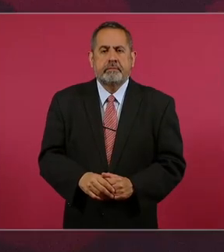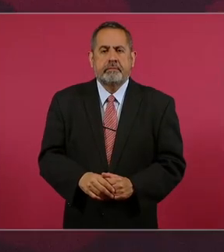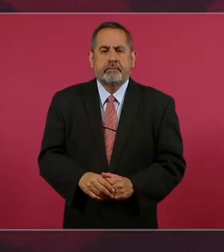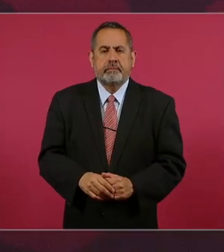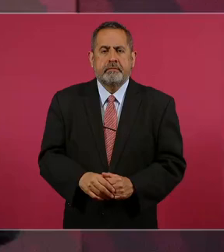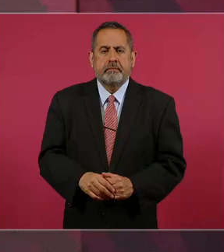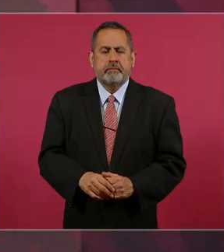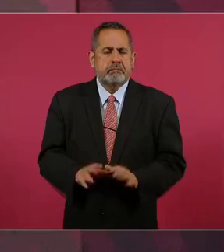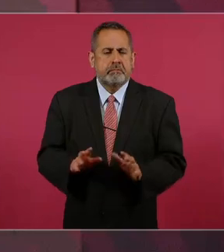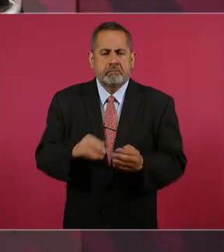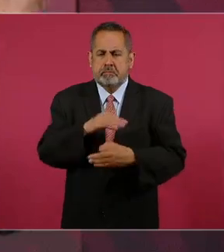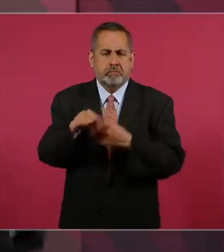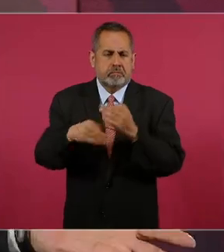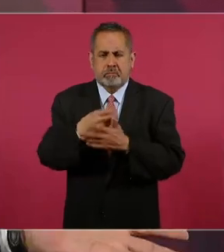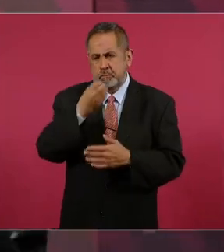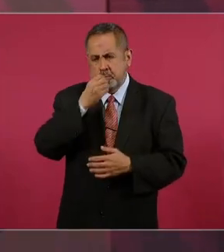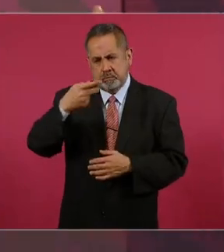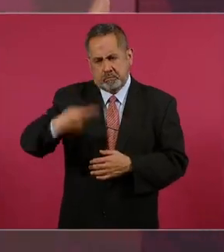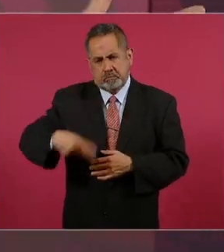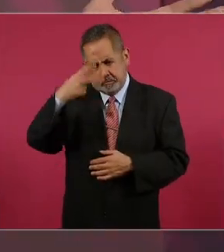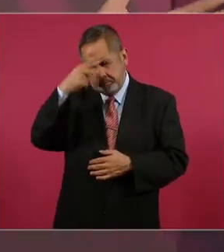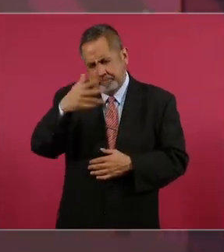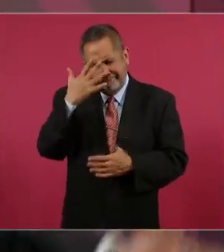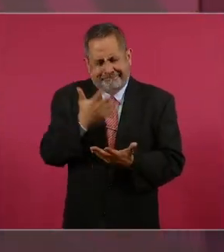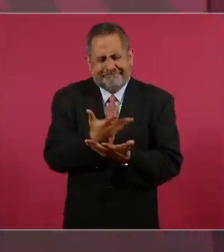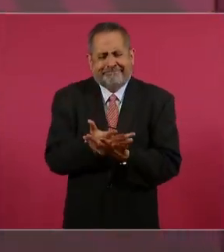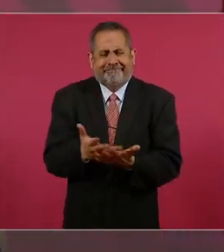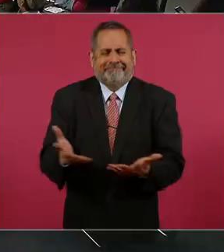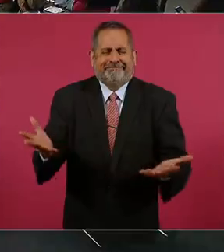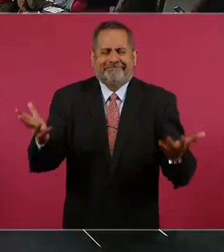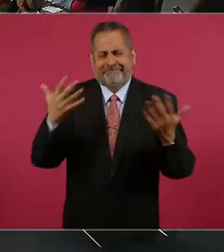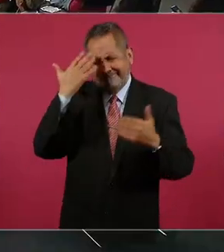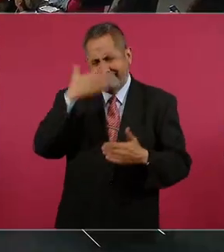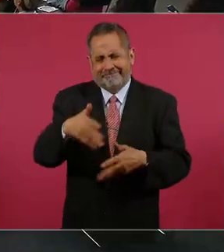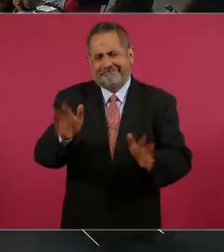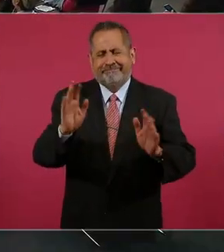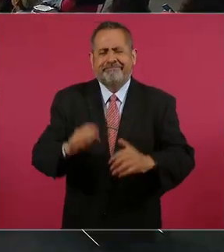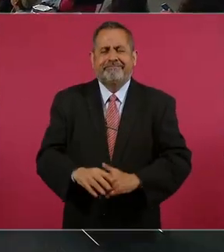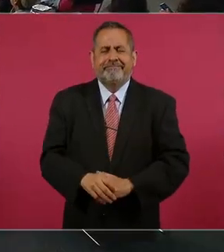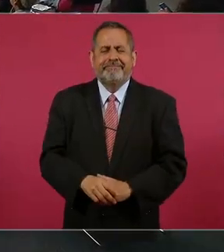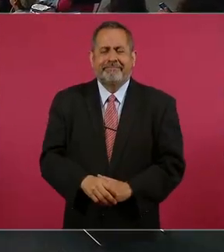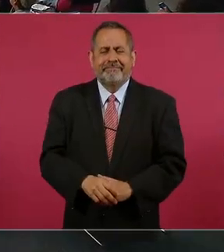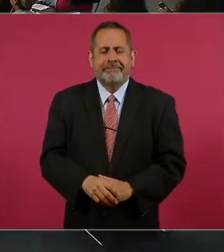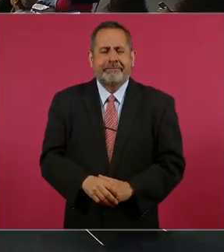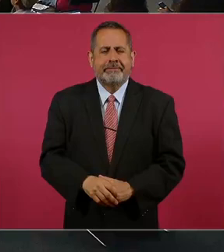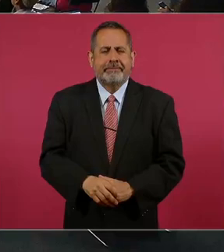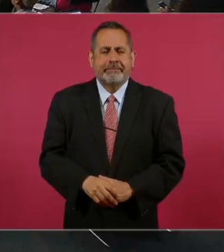pues toda la comida de México ya saben ustedes es